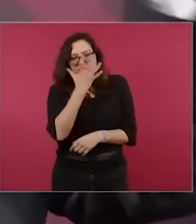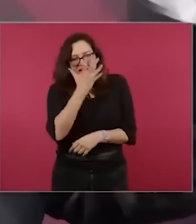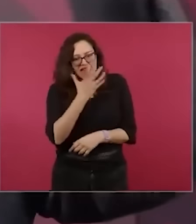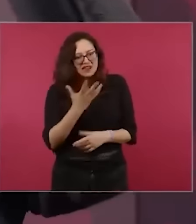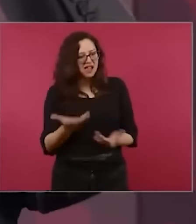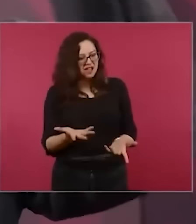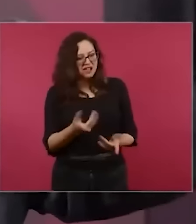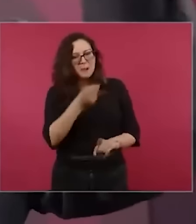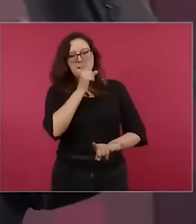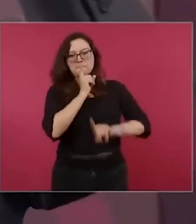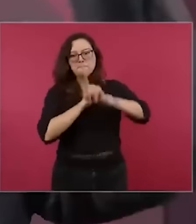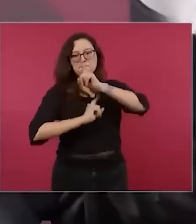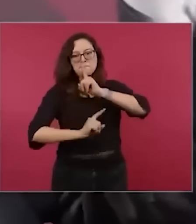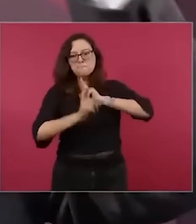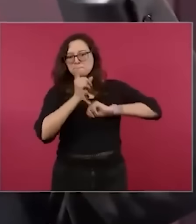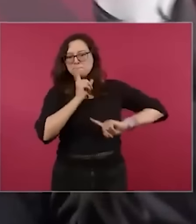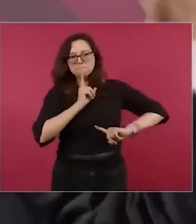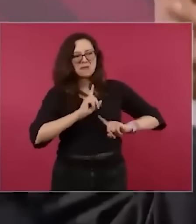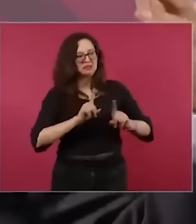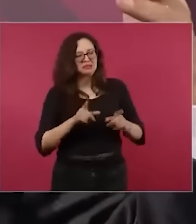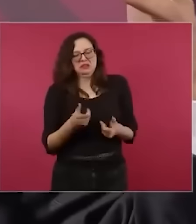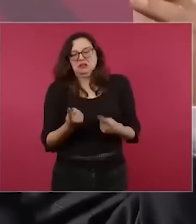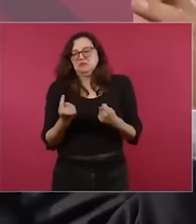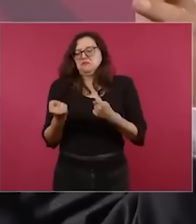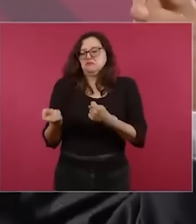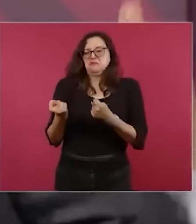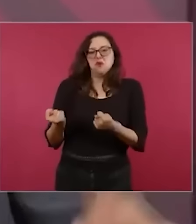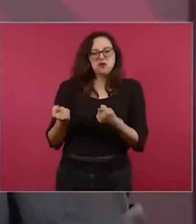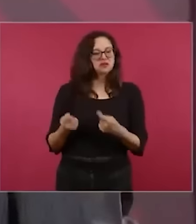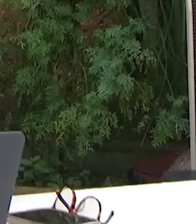una mentira